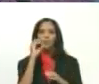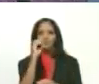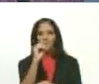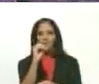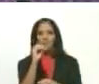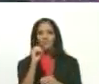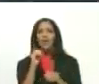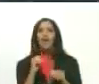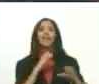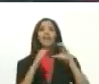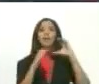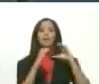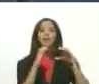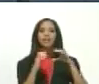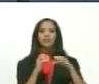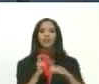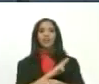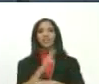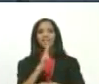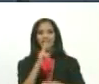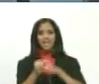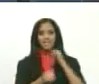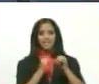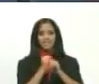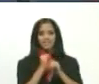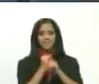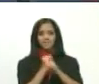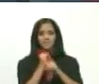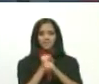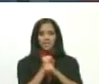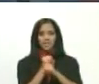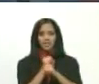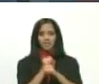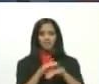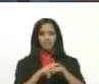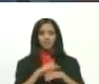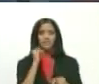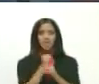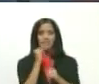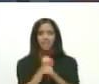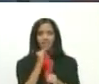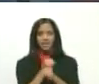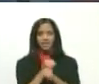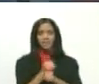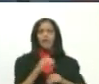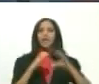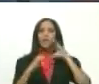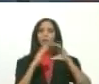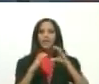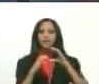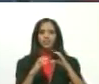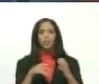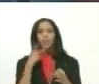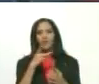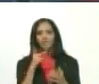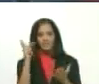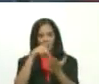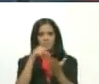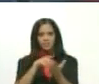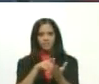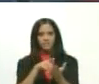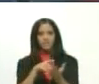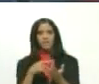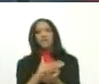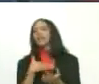comunicación digital, que no es el futuro de la comunicación y de la comunicación política, es el presente.